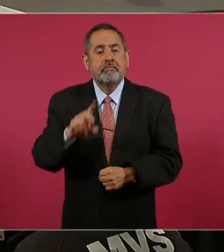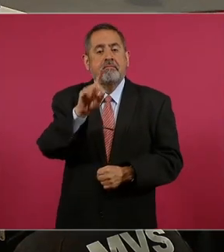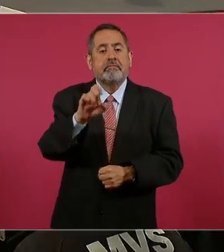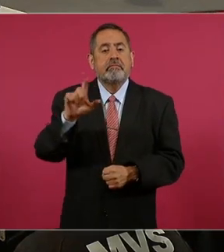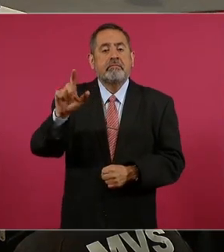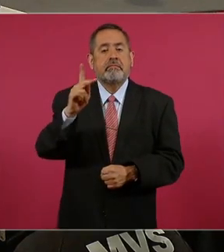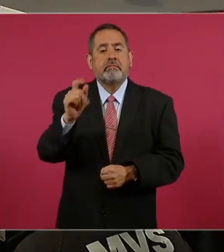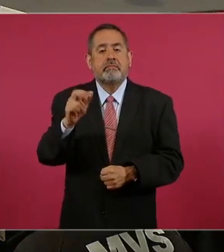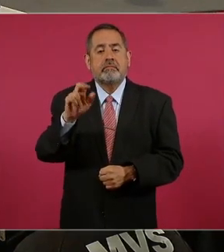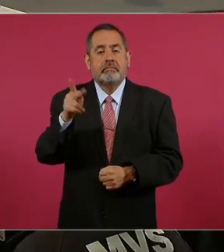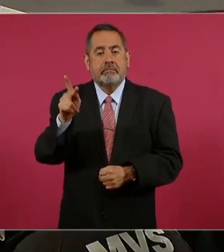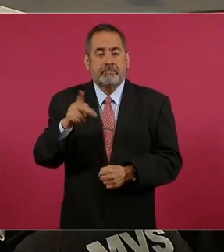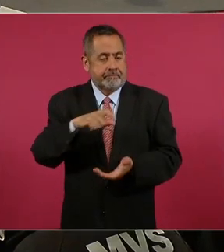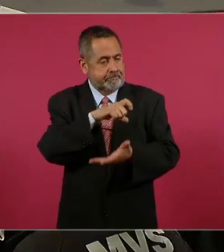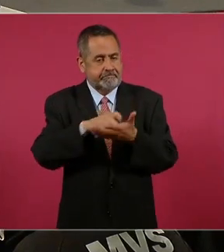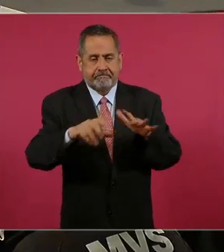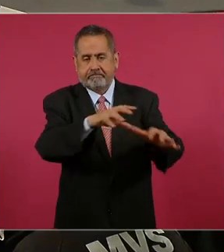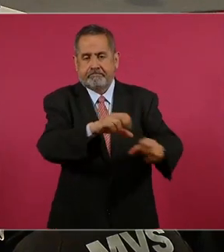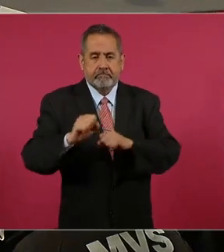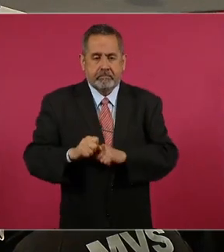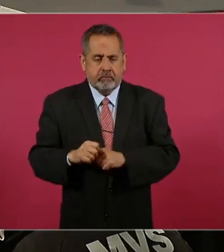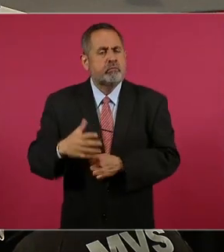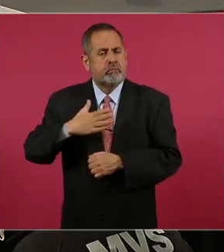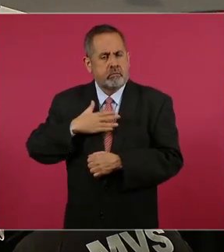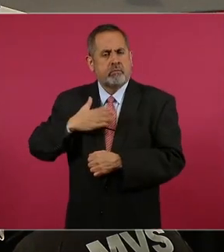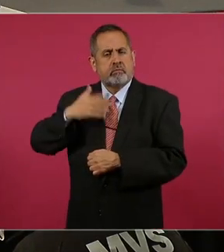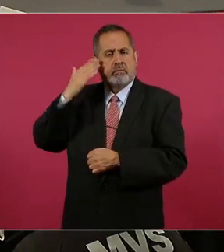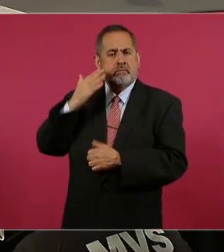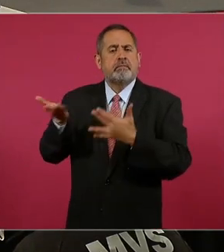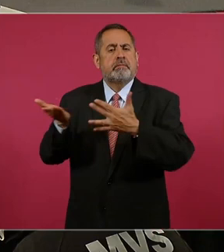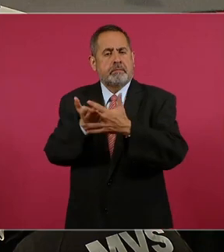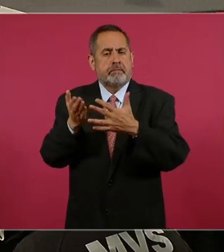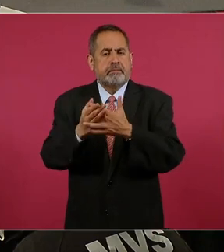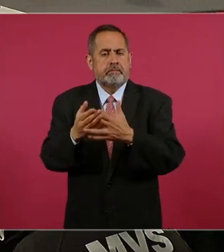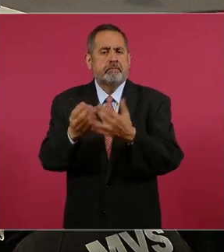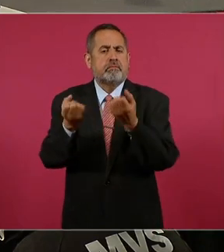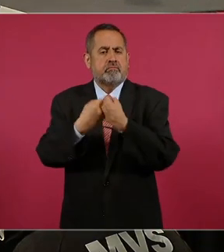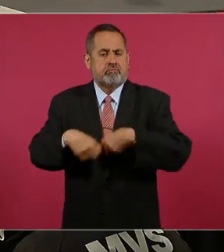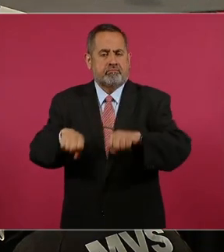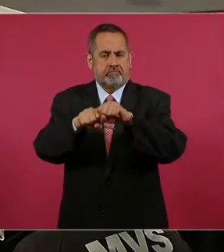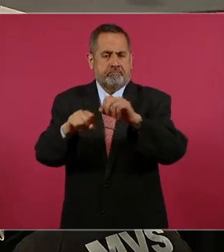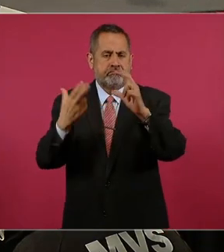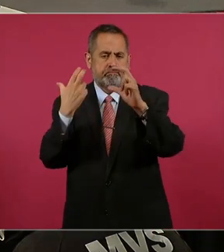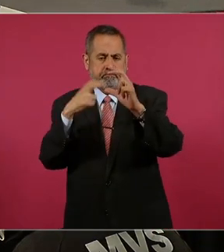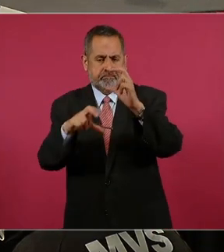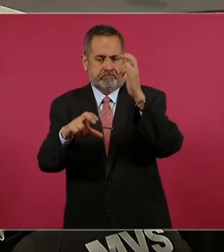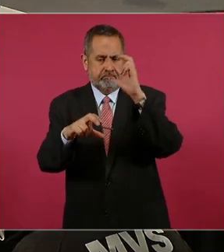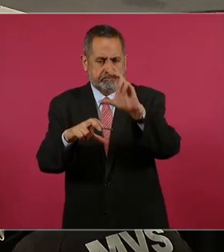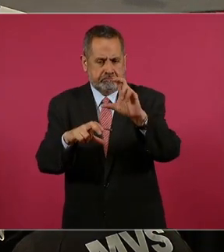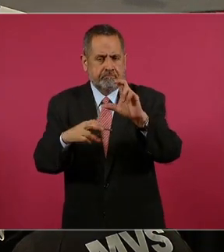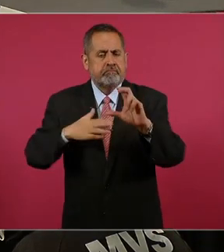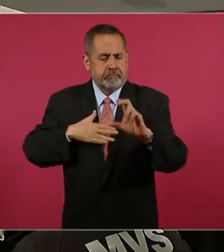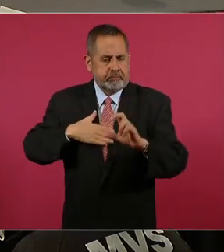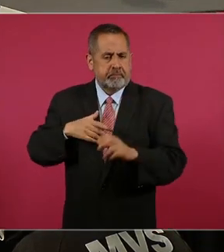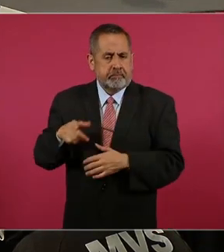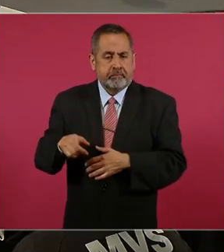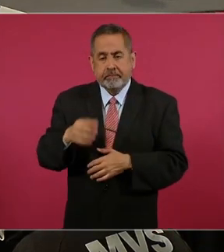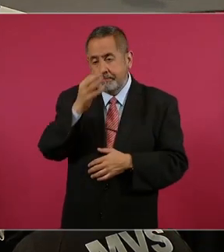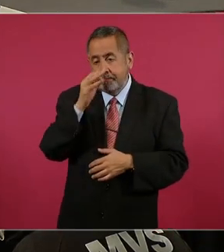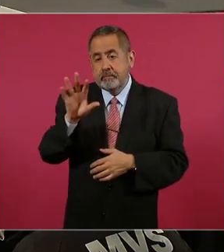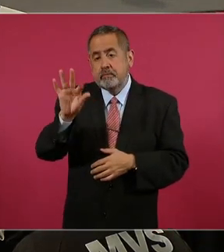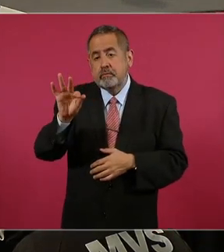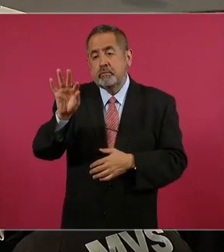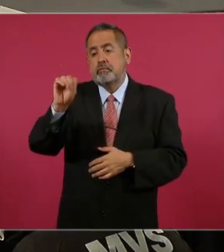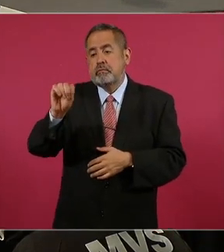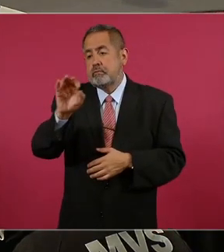DIRPAR, que ya teníamos la mitad de las acciones, pero sólo el 49